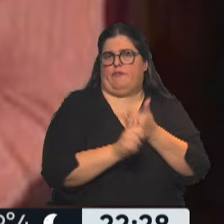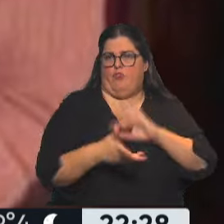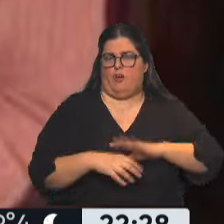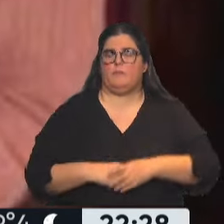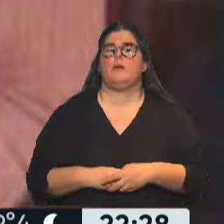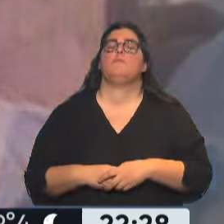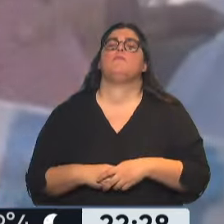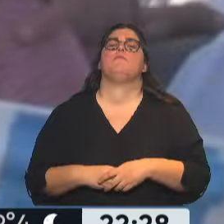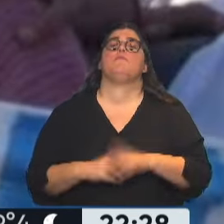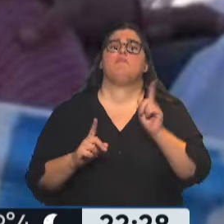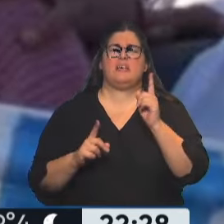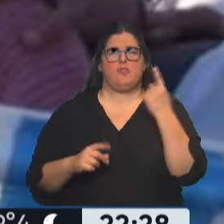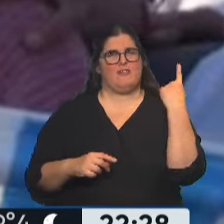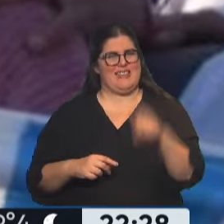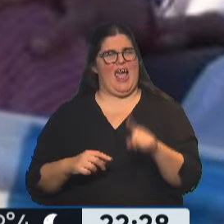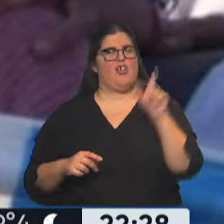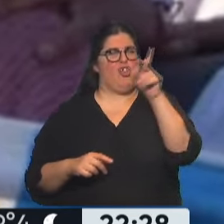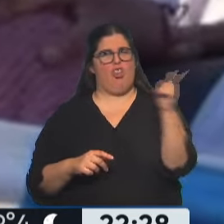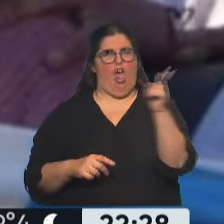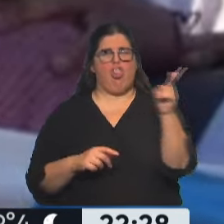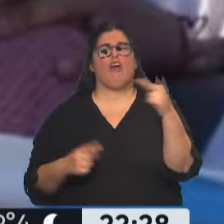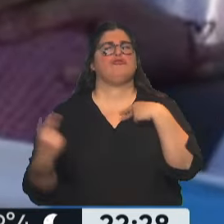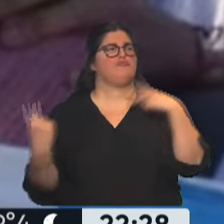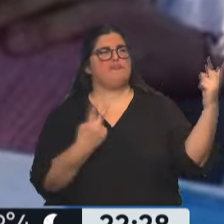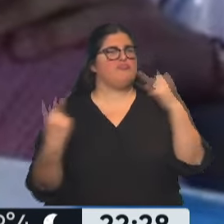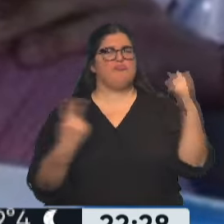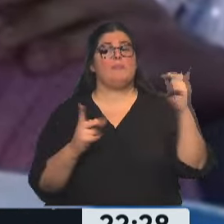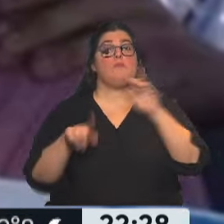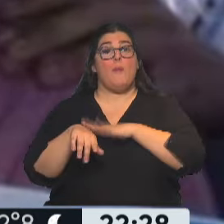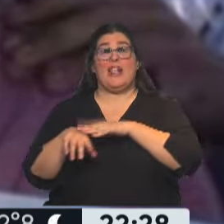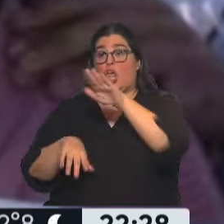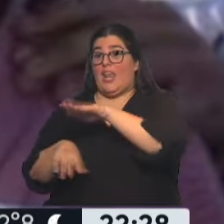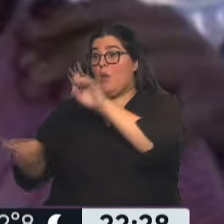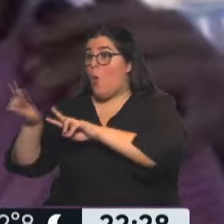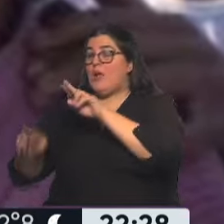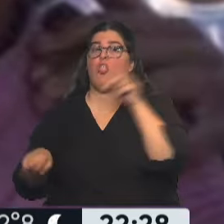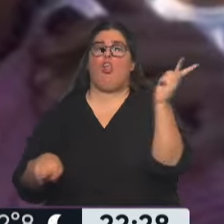sumado a los viajes que realizaron mientras se desarrollaba la búsqueda del pequeño.